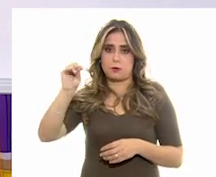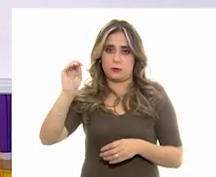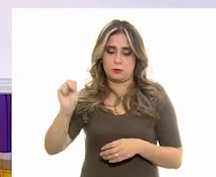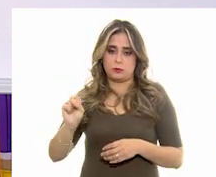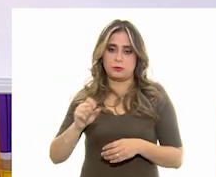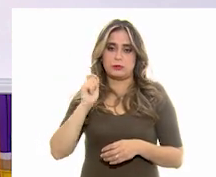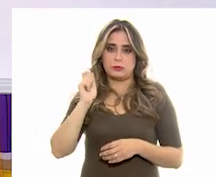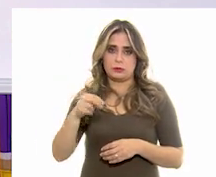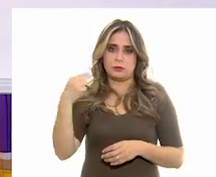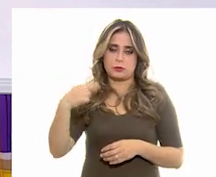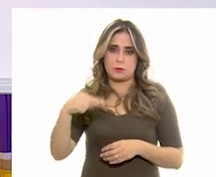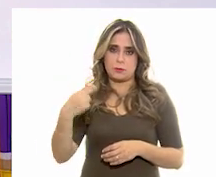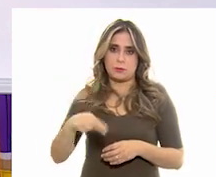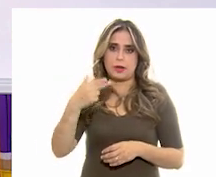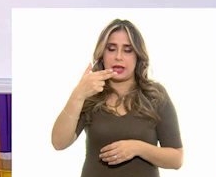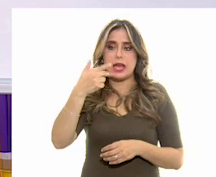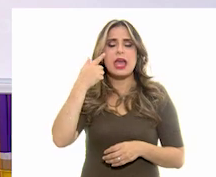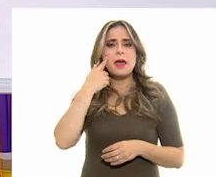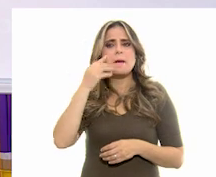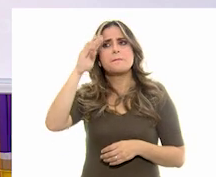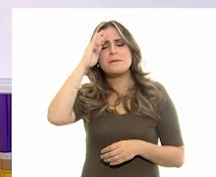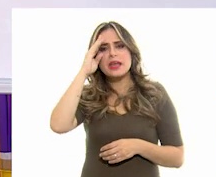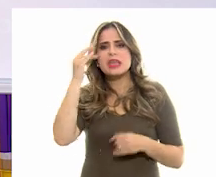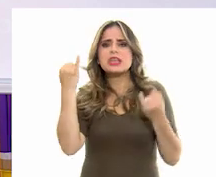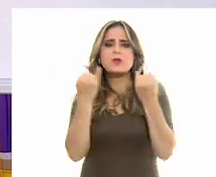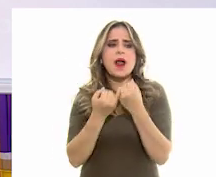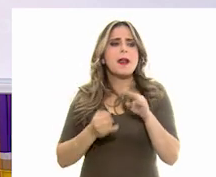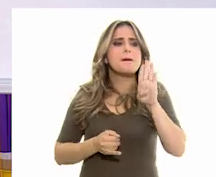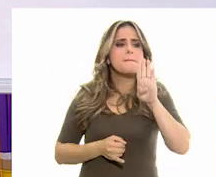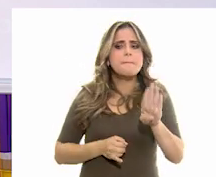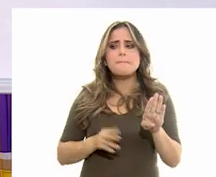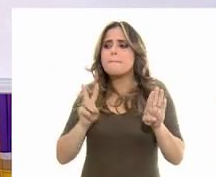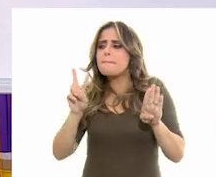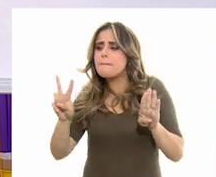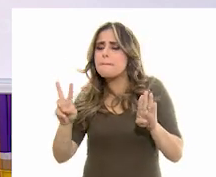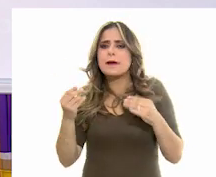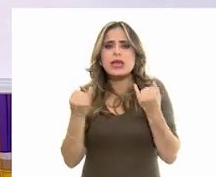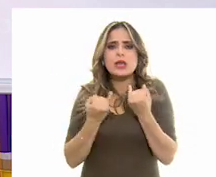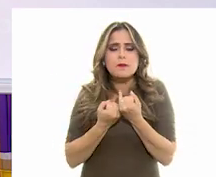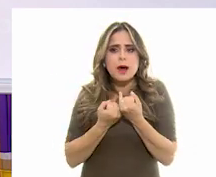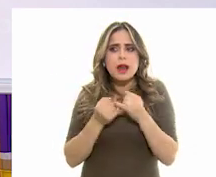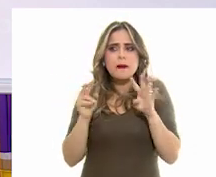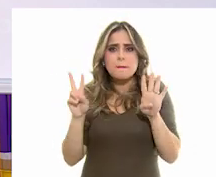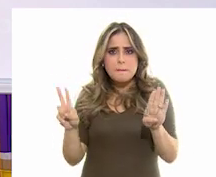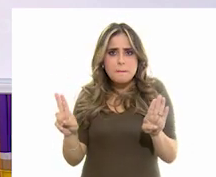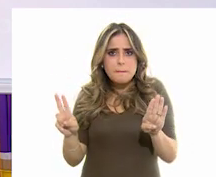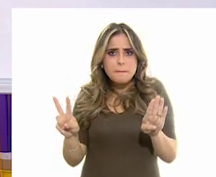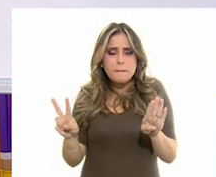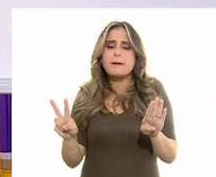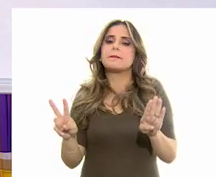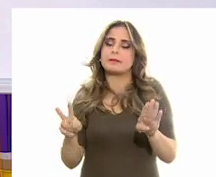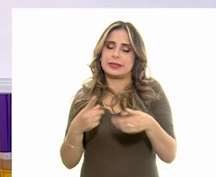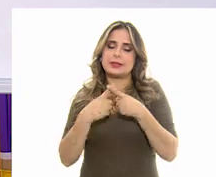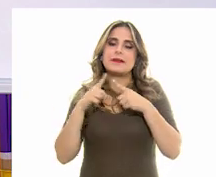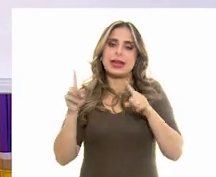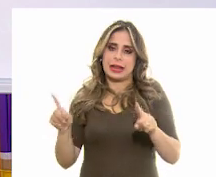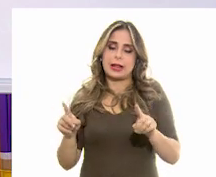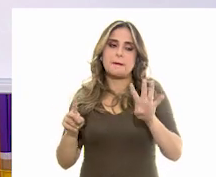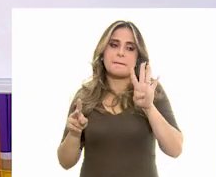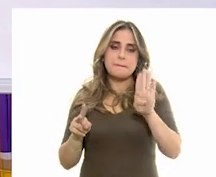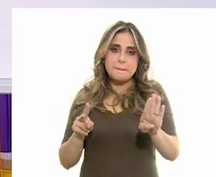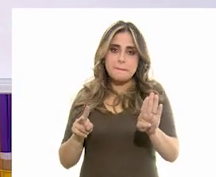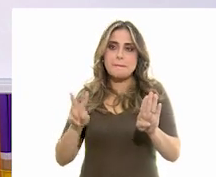B y su sonido es V. Así la leemos.